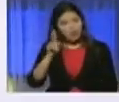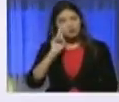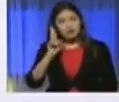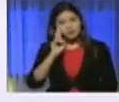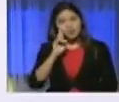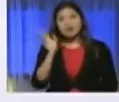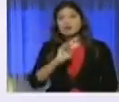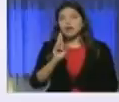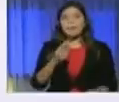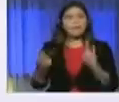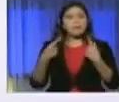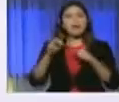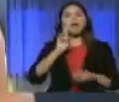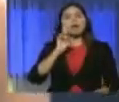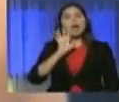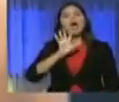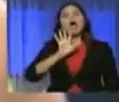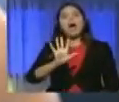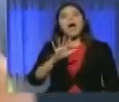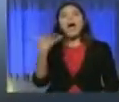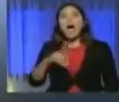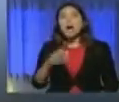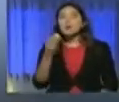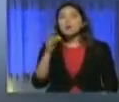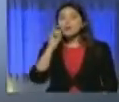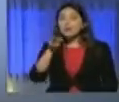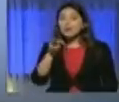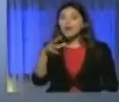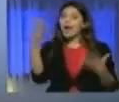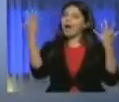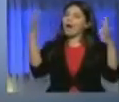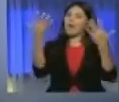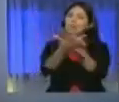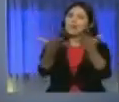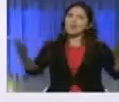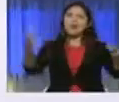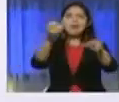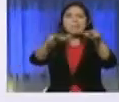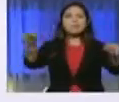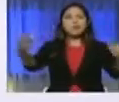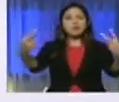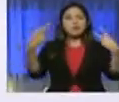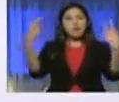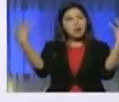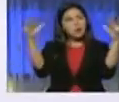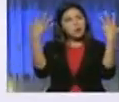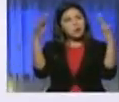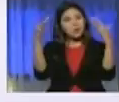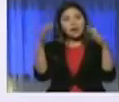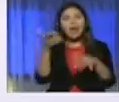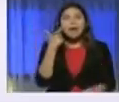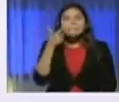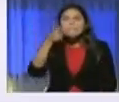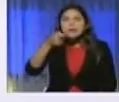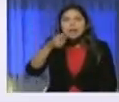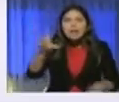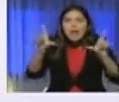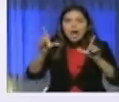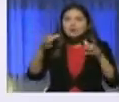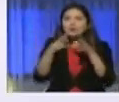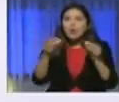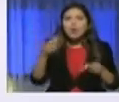reaccionen rápidamente. Quiere decir que tenemos full sintonía. Un aplauso a toda esa sintonía. Todo el mundo está pendiente de cada detalle.